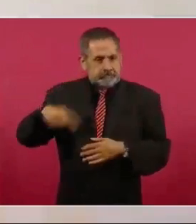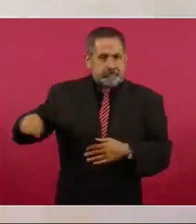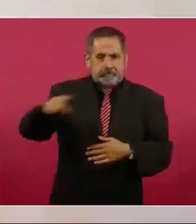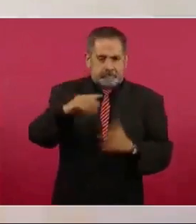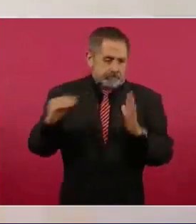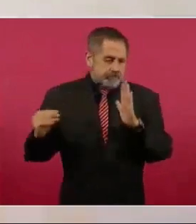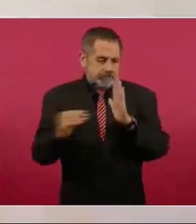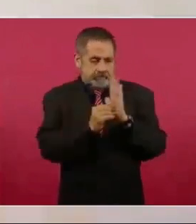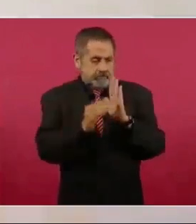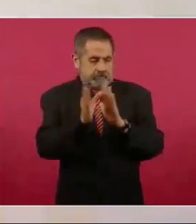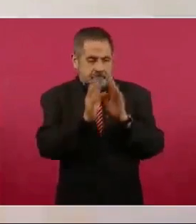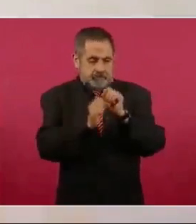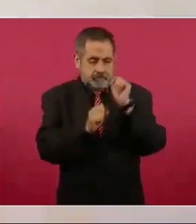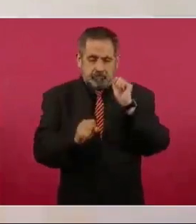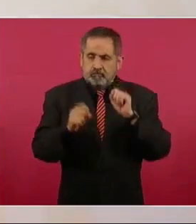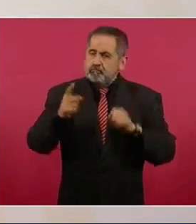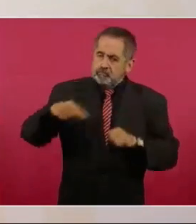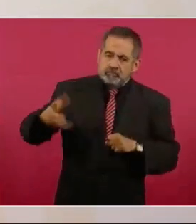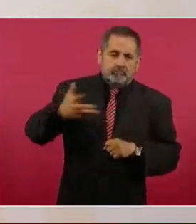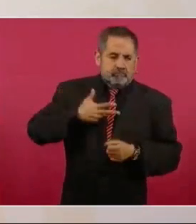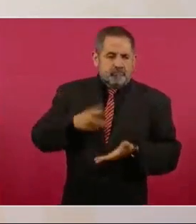se convierta en un derecho,